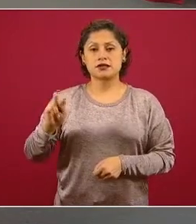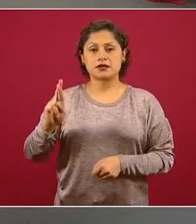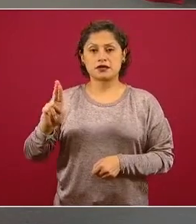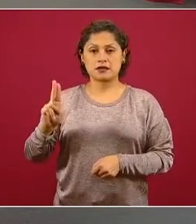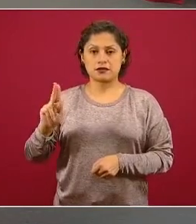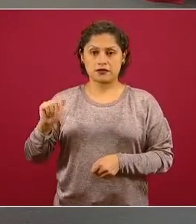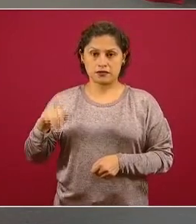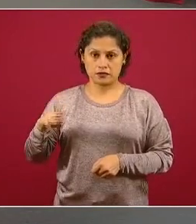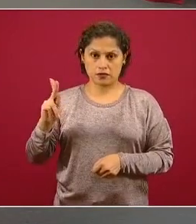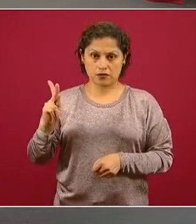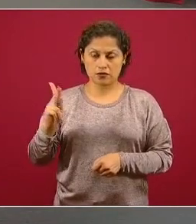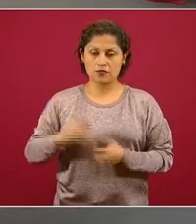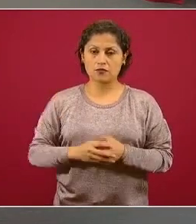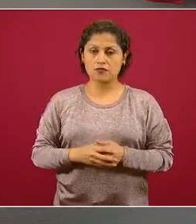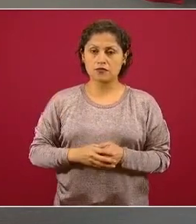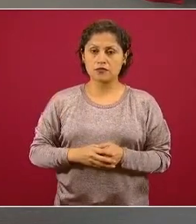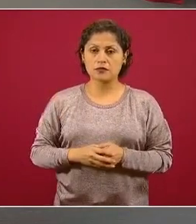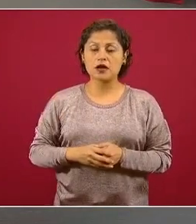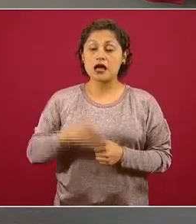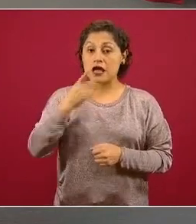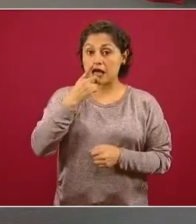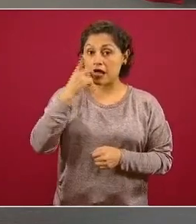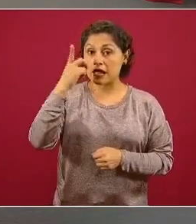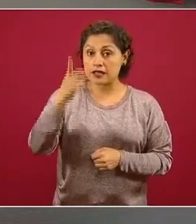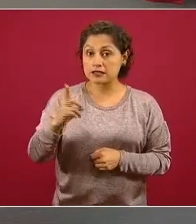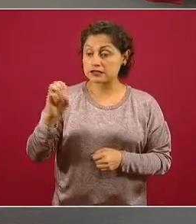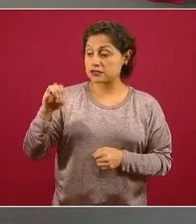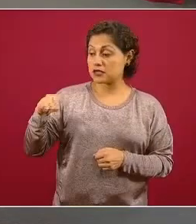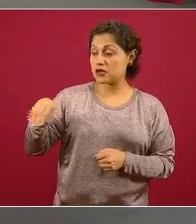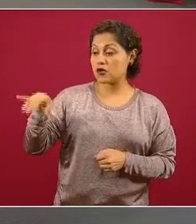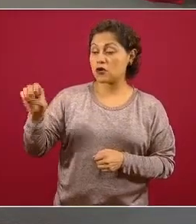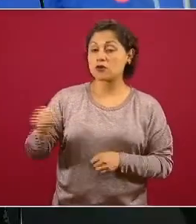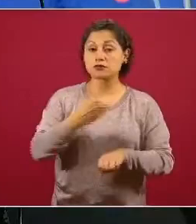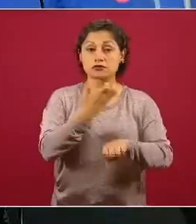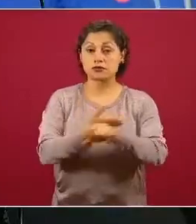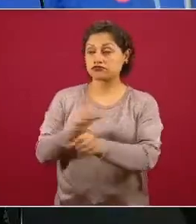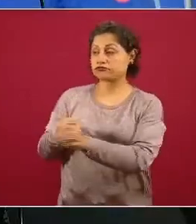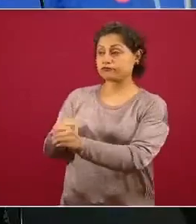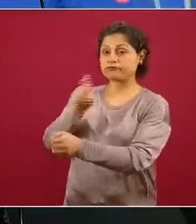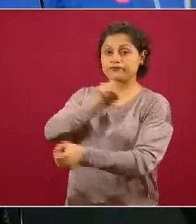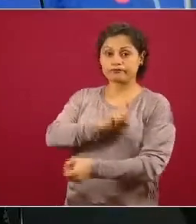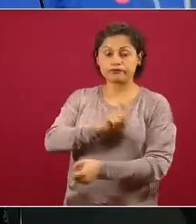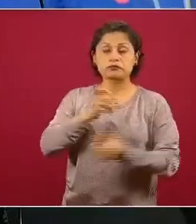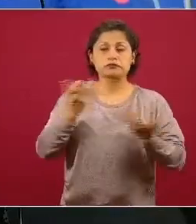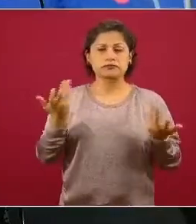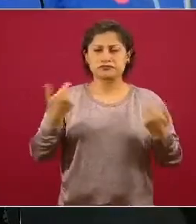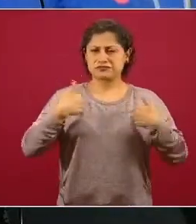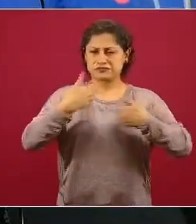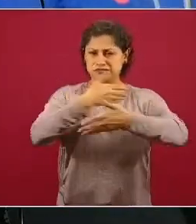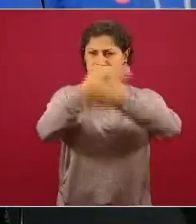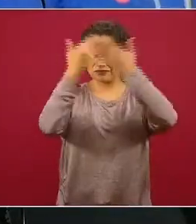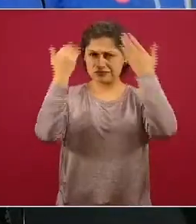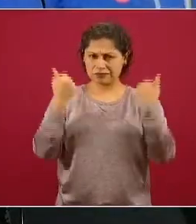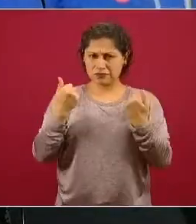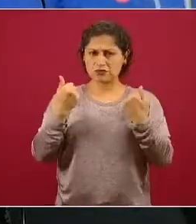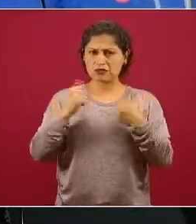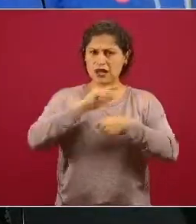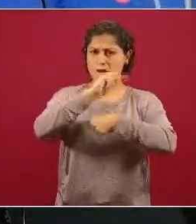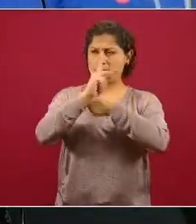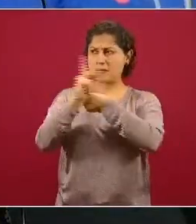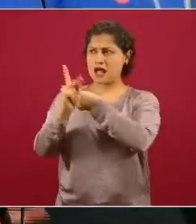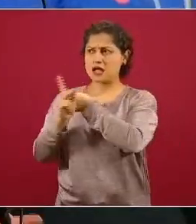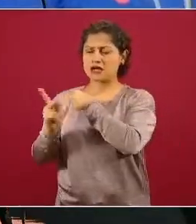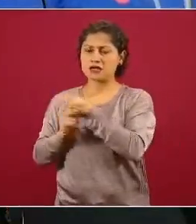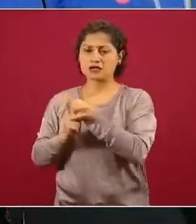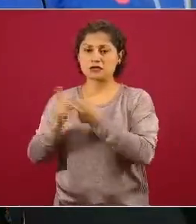que se iba a retirar de la Organización Mundial de la Salud. Yo no sé si esto afecta a los países con menos poder